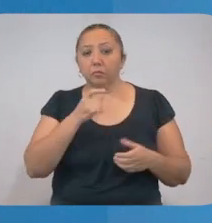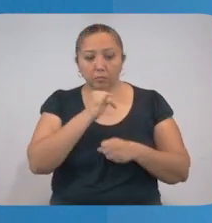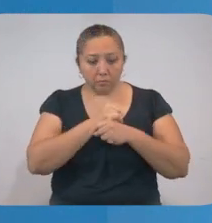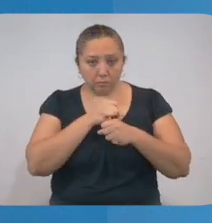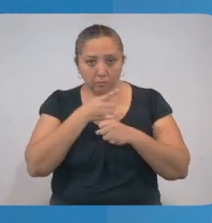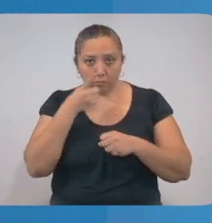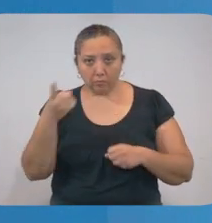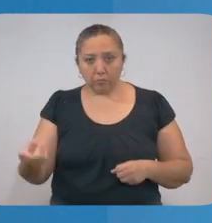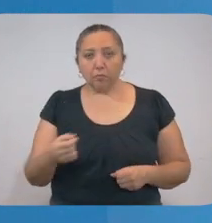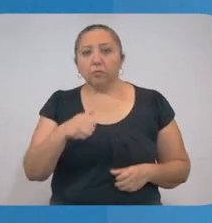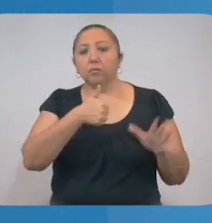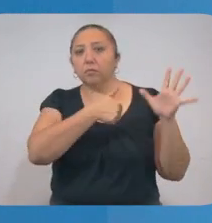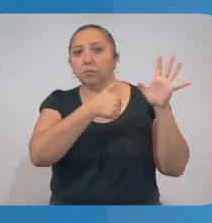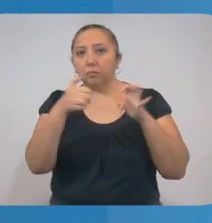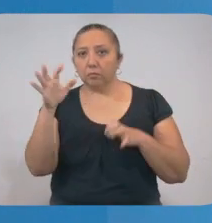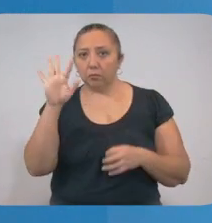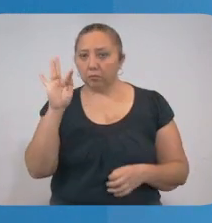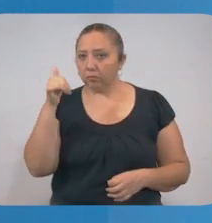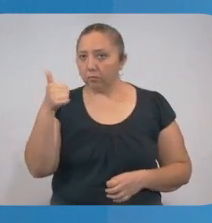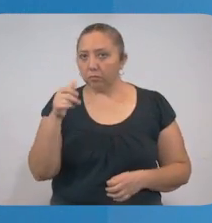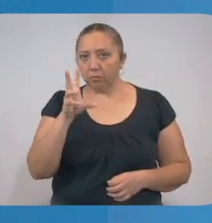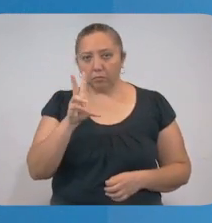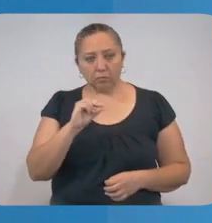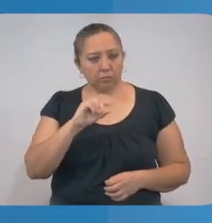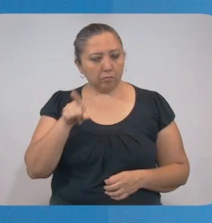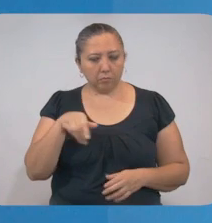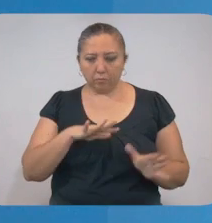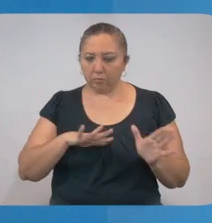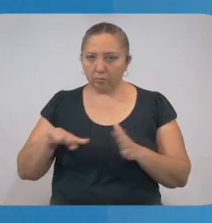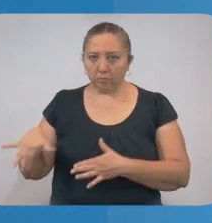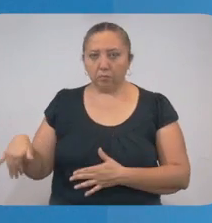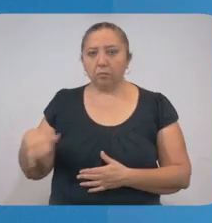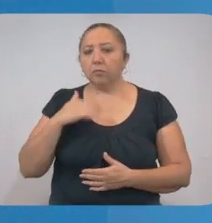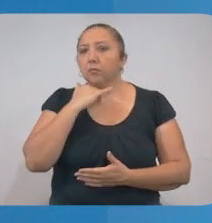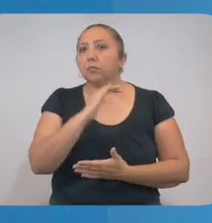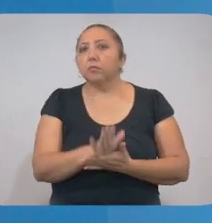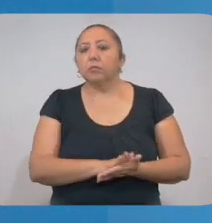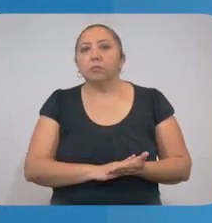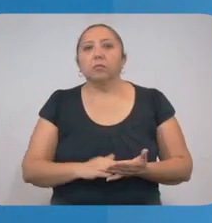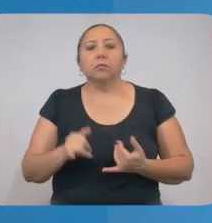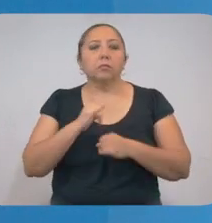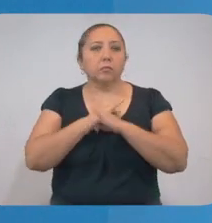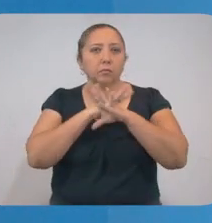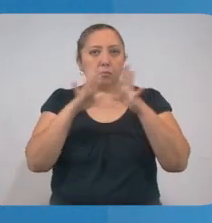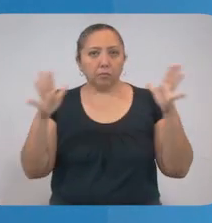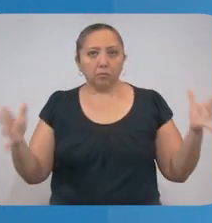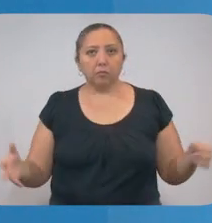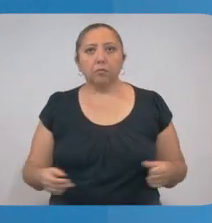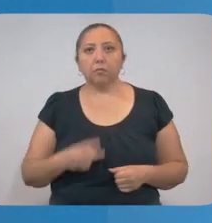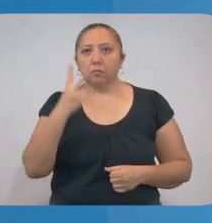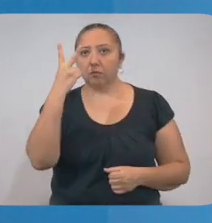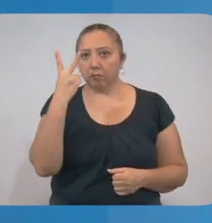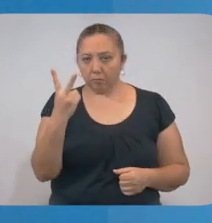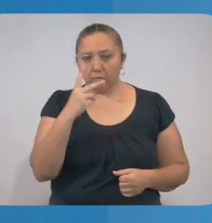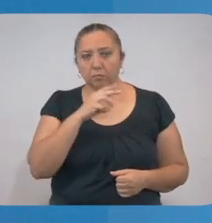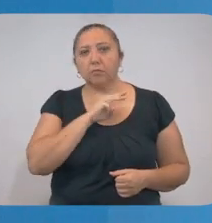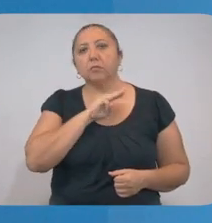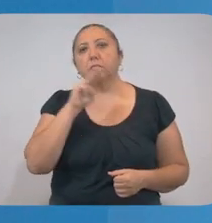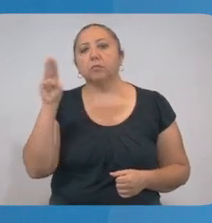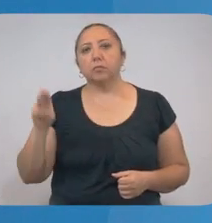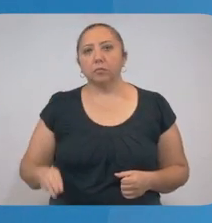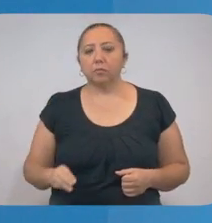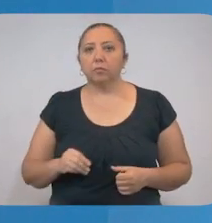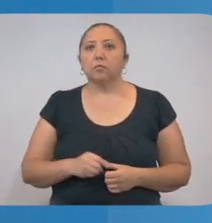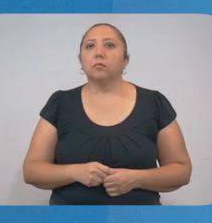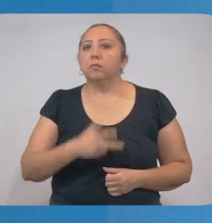haboti, yan talamilo shanti yetel upresión yete hachpolok. Yetel untul kolel 52 haboti, yanti diabetes shan,